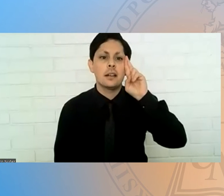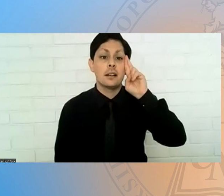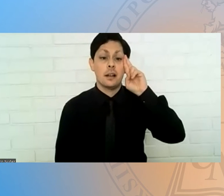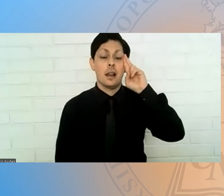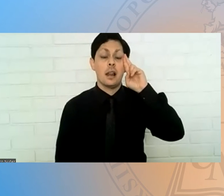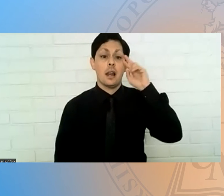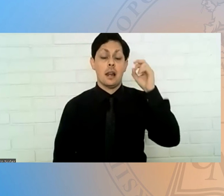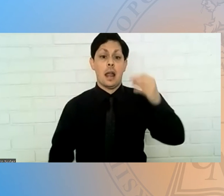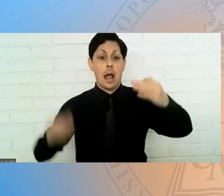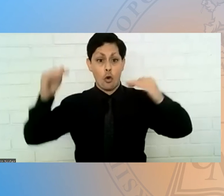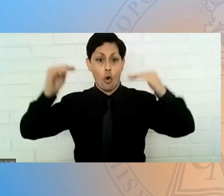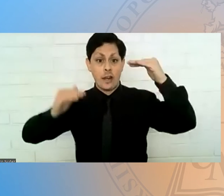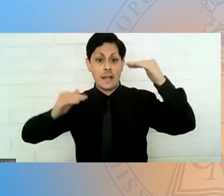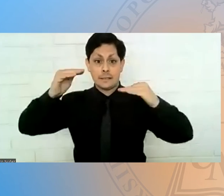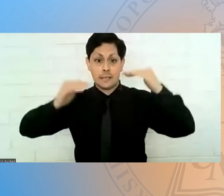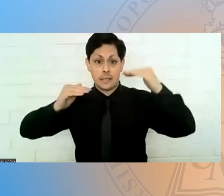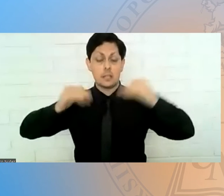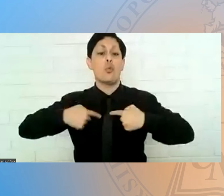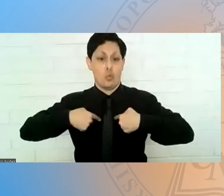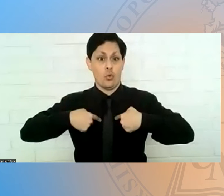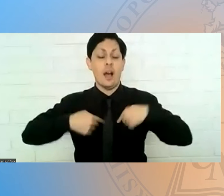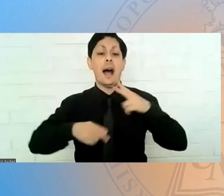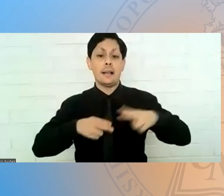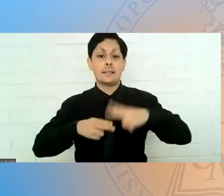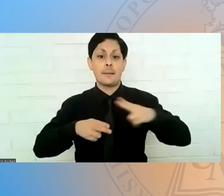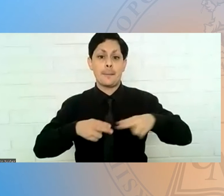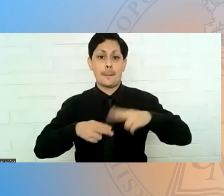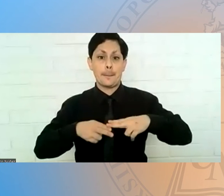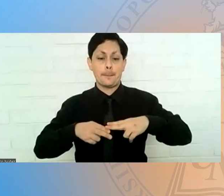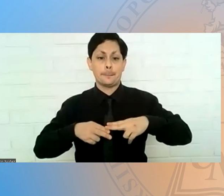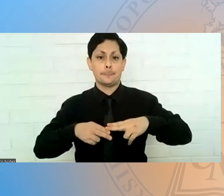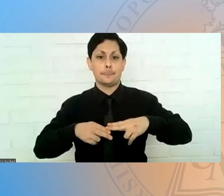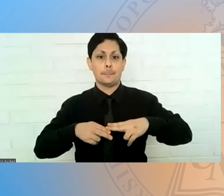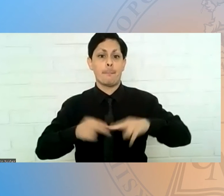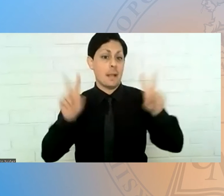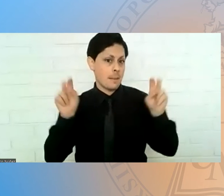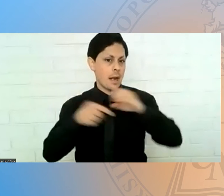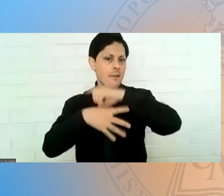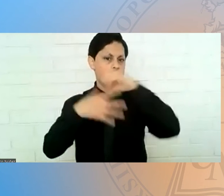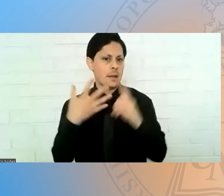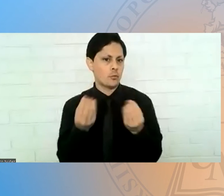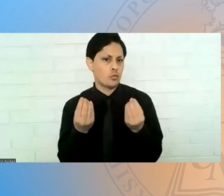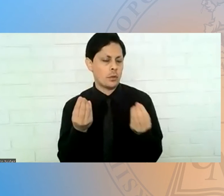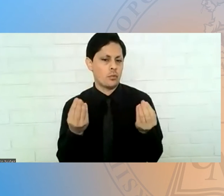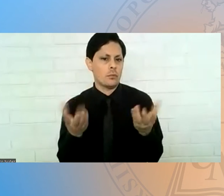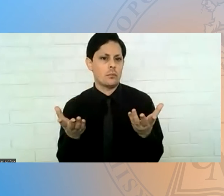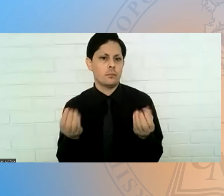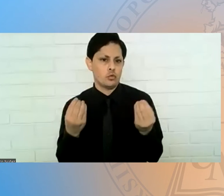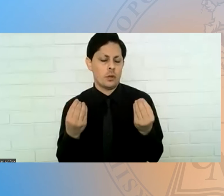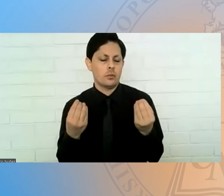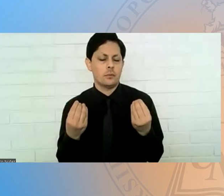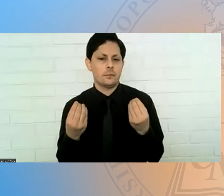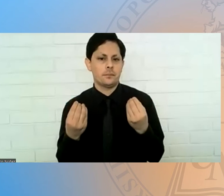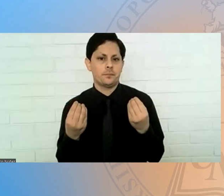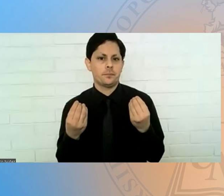que uno tiene en su quehacer, la conceptualización de la diversidad, por supuesto, y la consideración de las